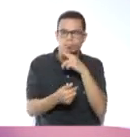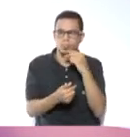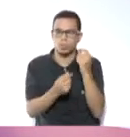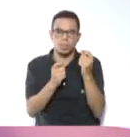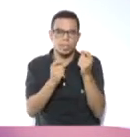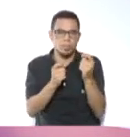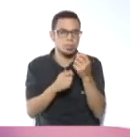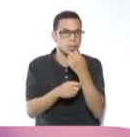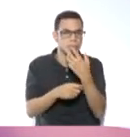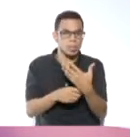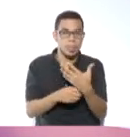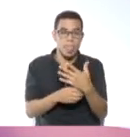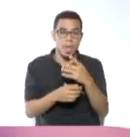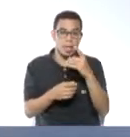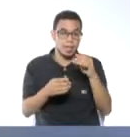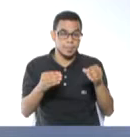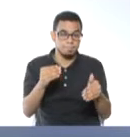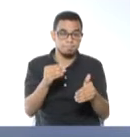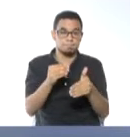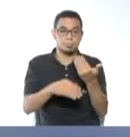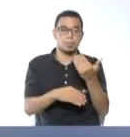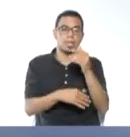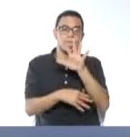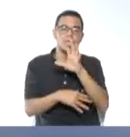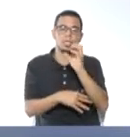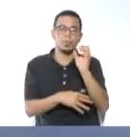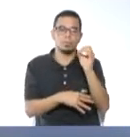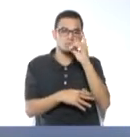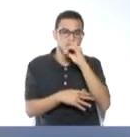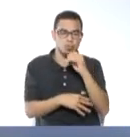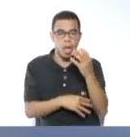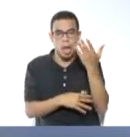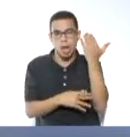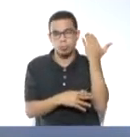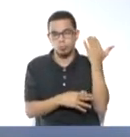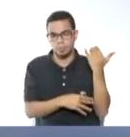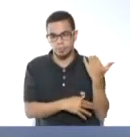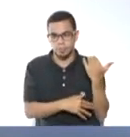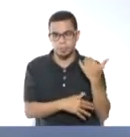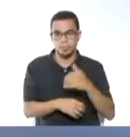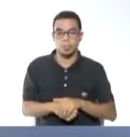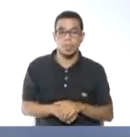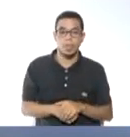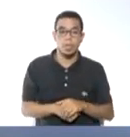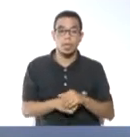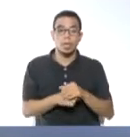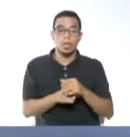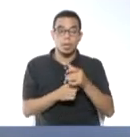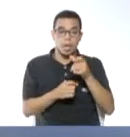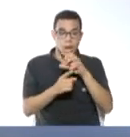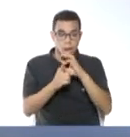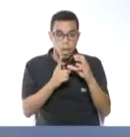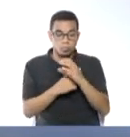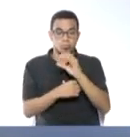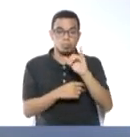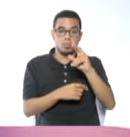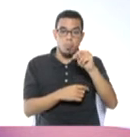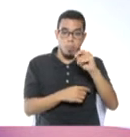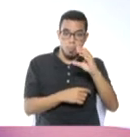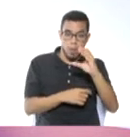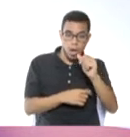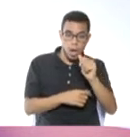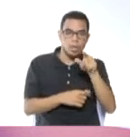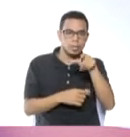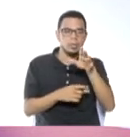500 años. Aunque estoy hablando en idioma castellano, el idioma inga es un idioma de bastante pervivencia, pero